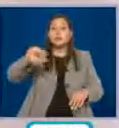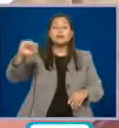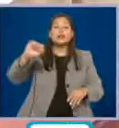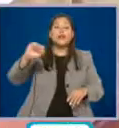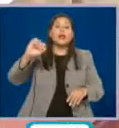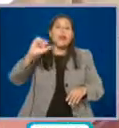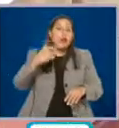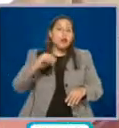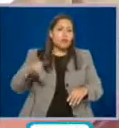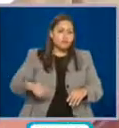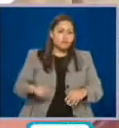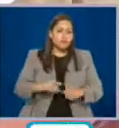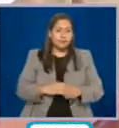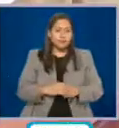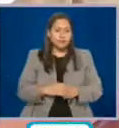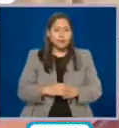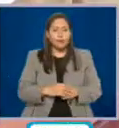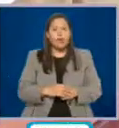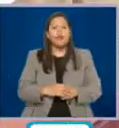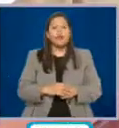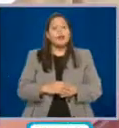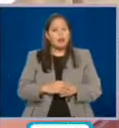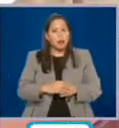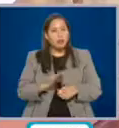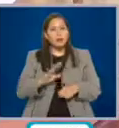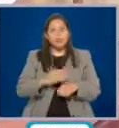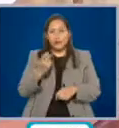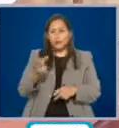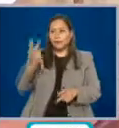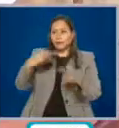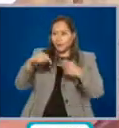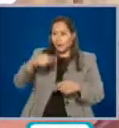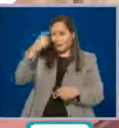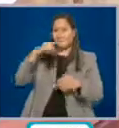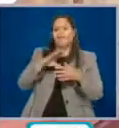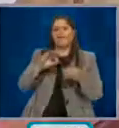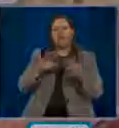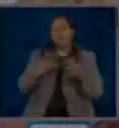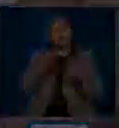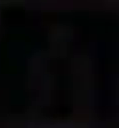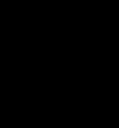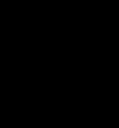gestiona el gobierno. Y para eso te tenemos aquí, para que nos des a conocer estas leyes. Muchísimas gracias.